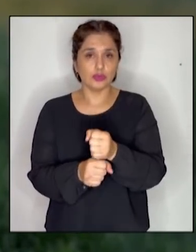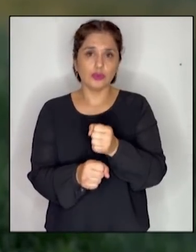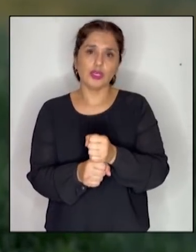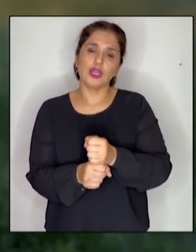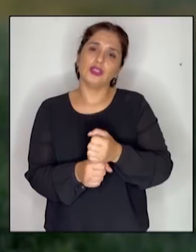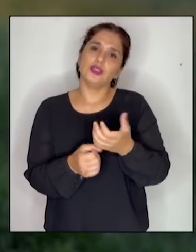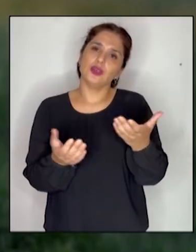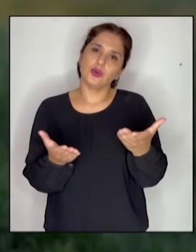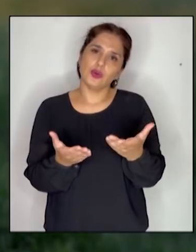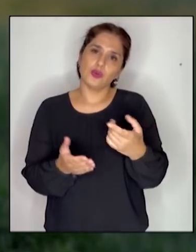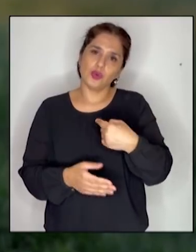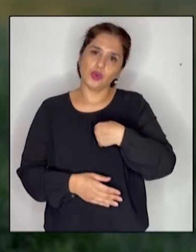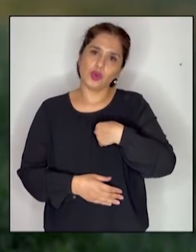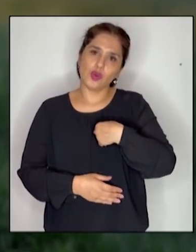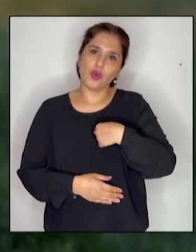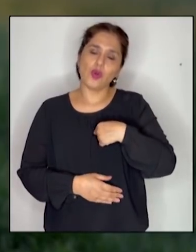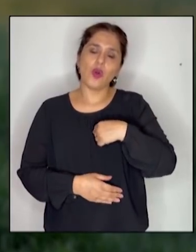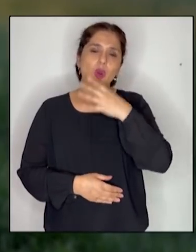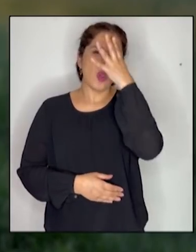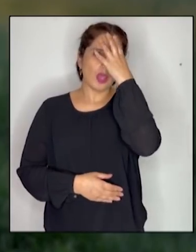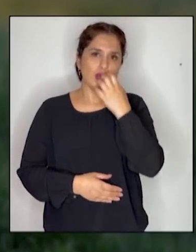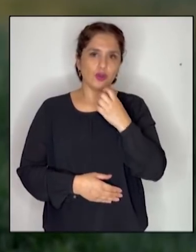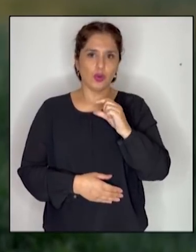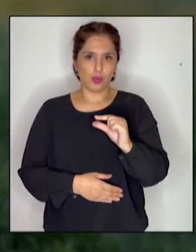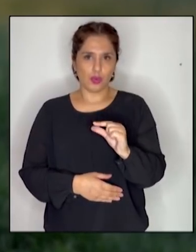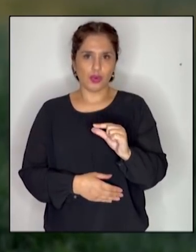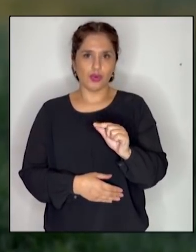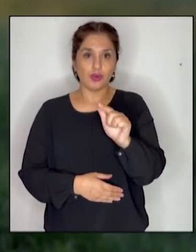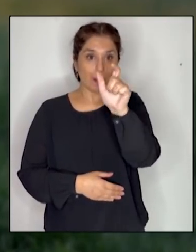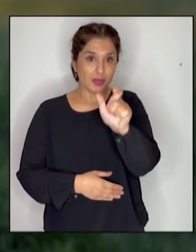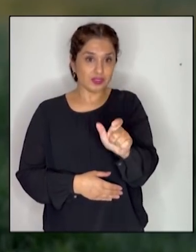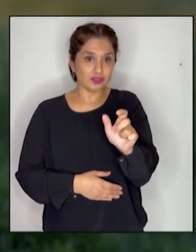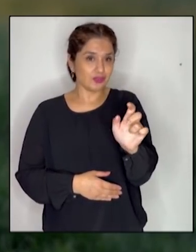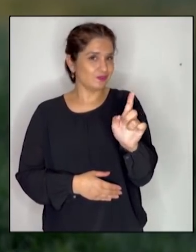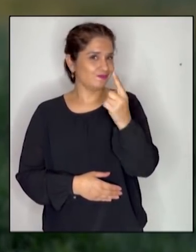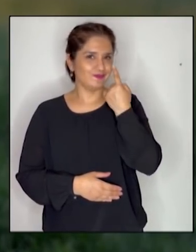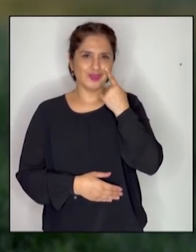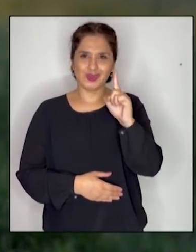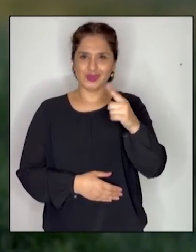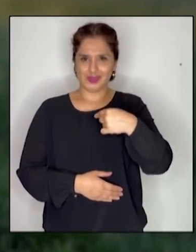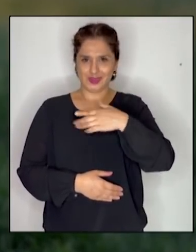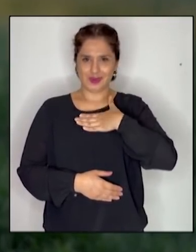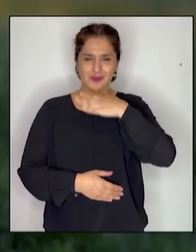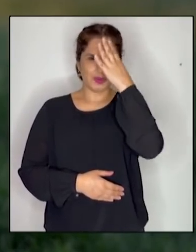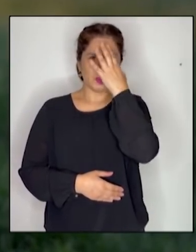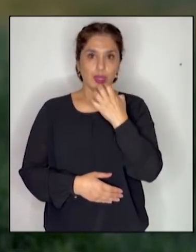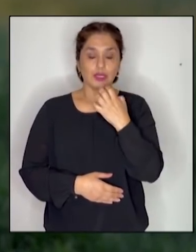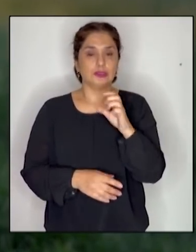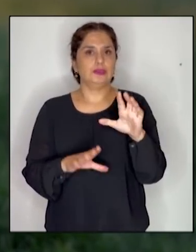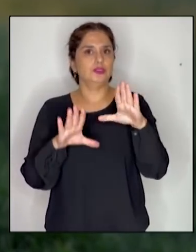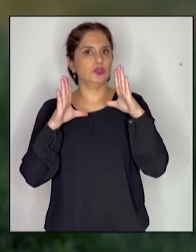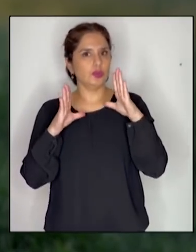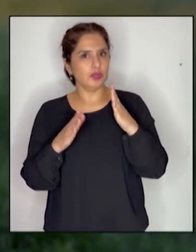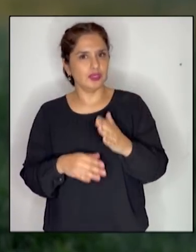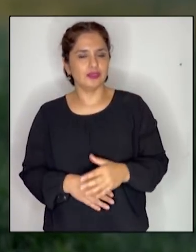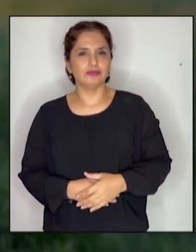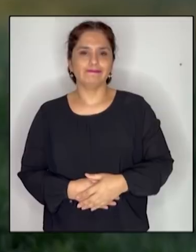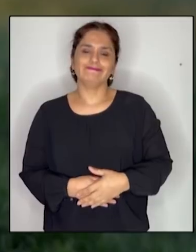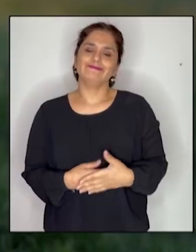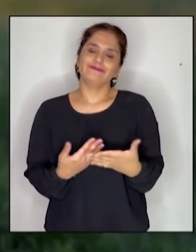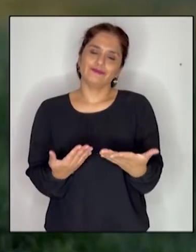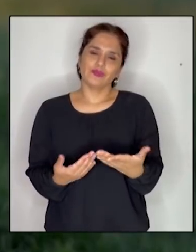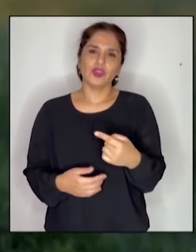seguir trabajando. Como me enojo poco, las personas no me conocen la beta enojado, entonces se